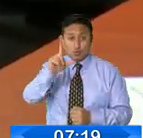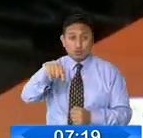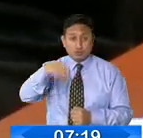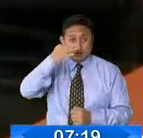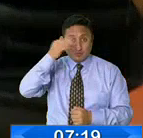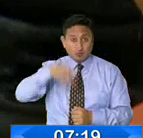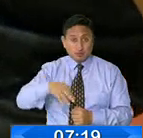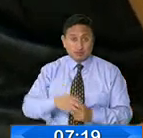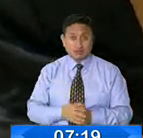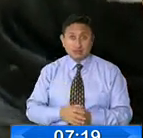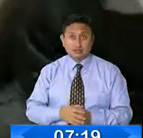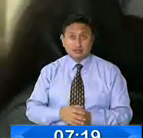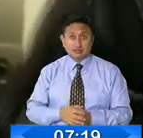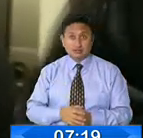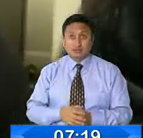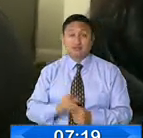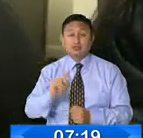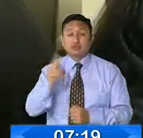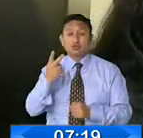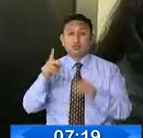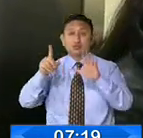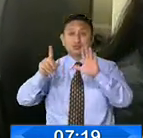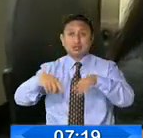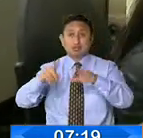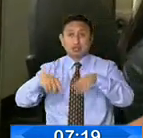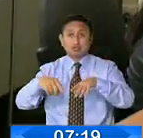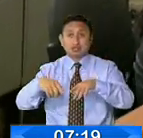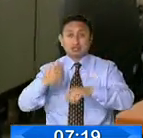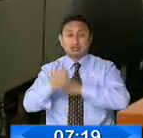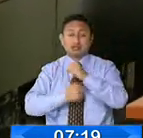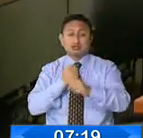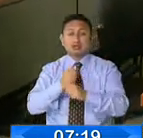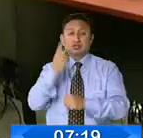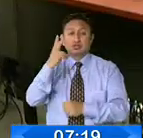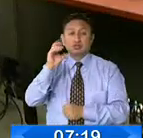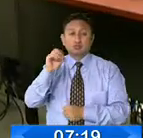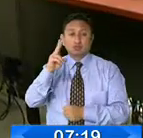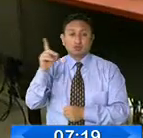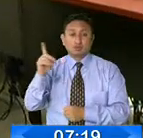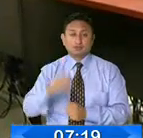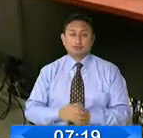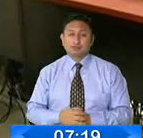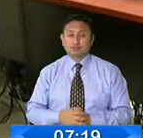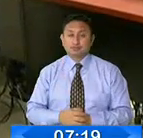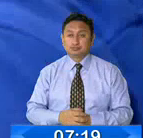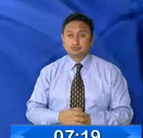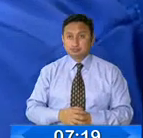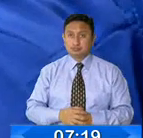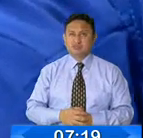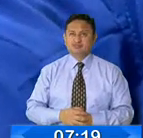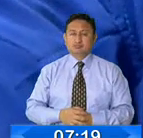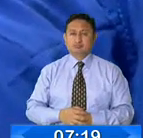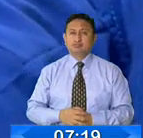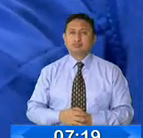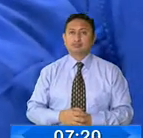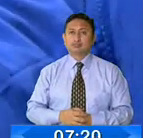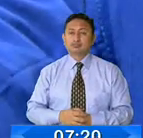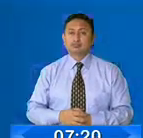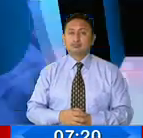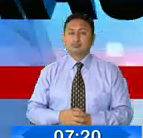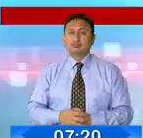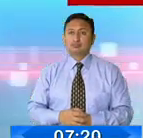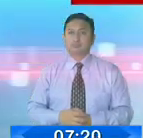exámenes correspondientes al segundo semestre del 2021. Informó Jorge Salazar.